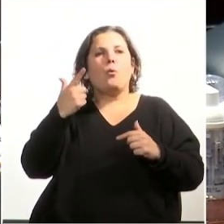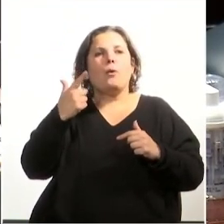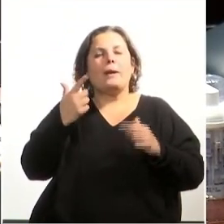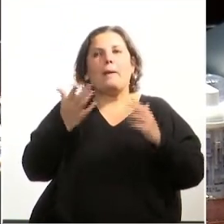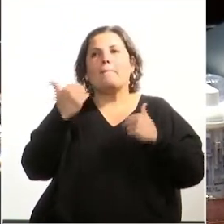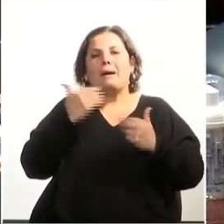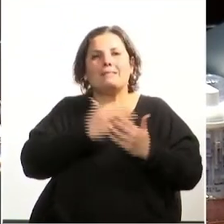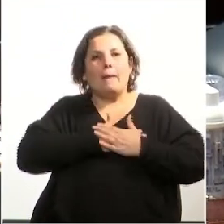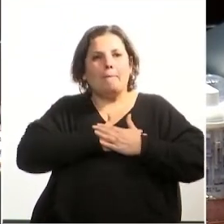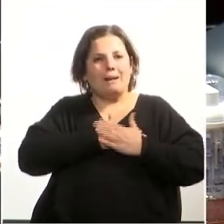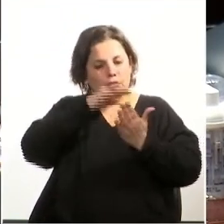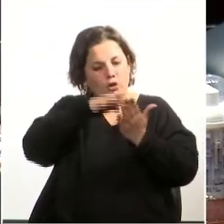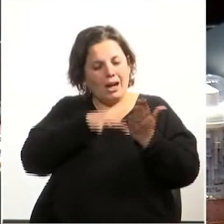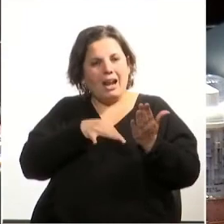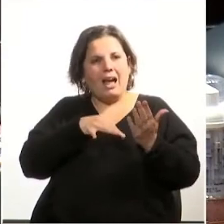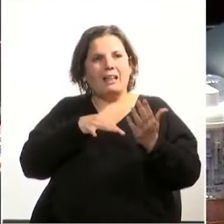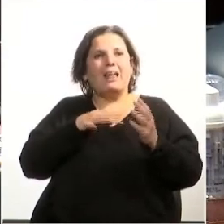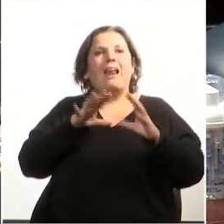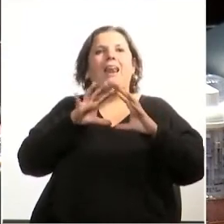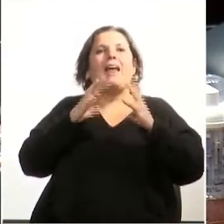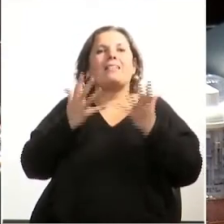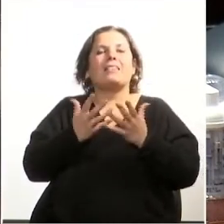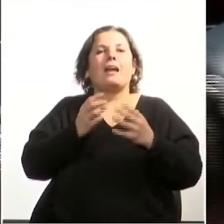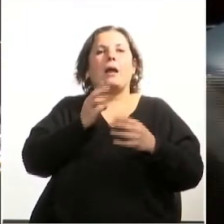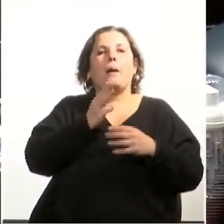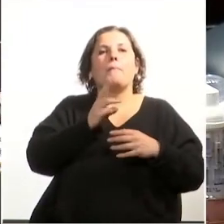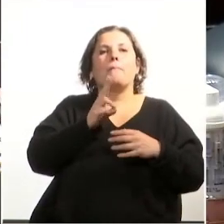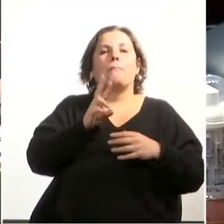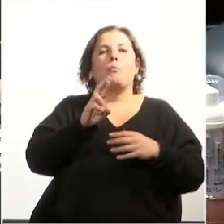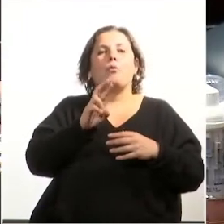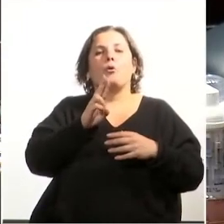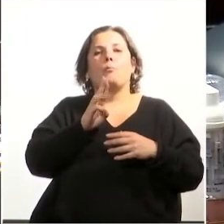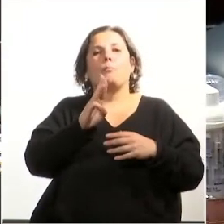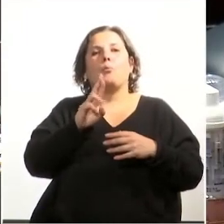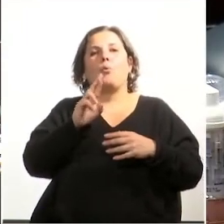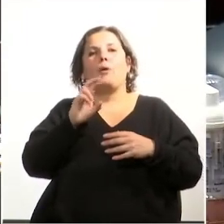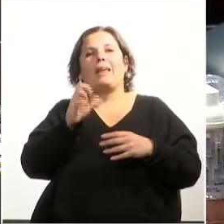más apasionantes que he tenido es La Tierra Purpúrea de Guillermo Hudson,